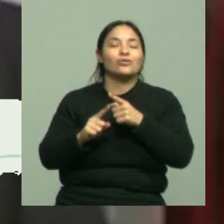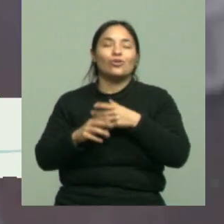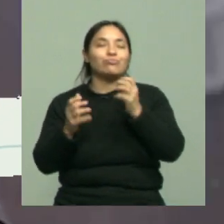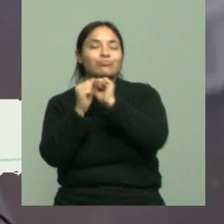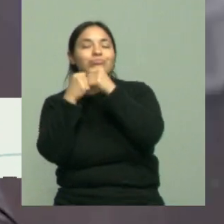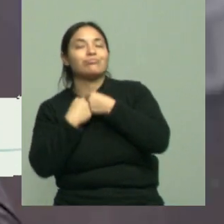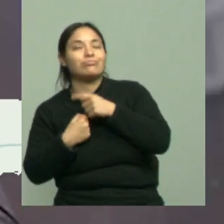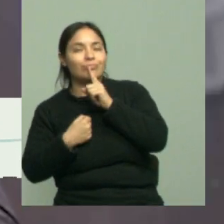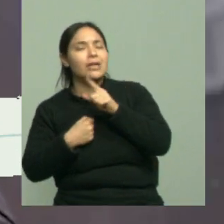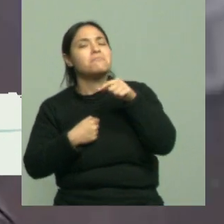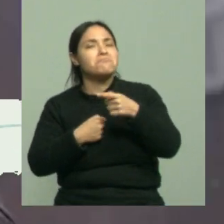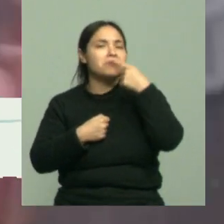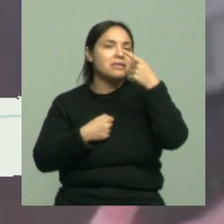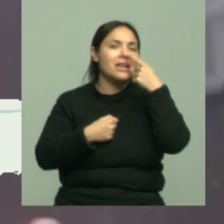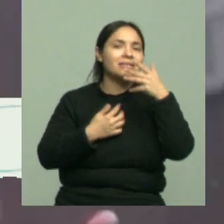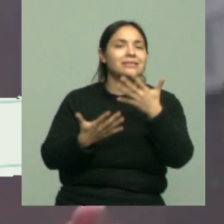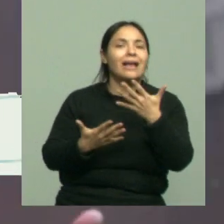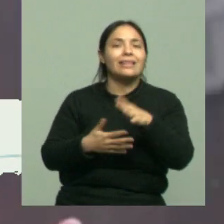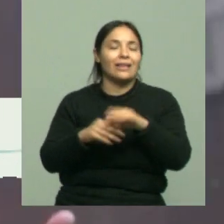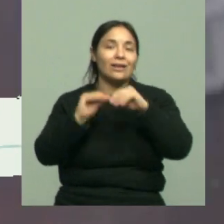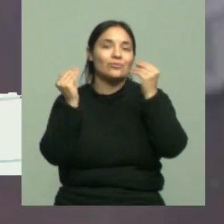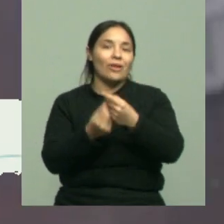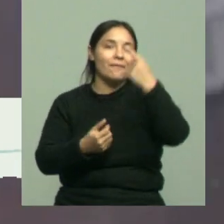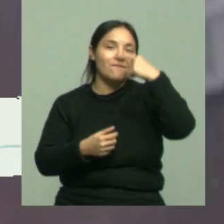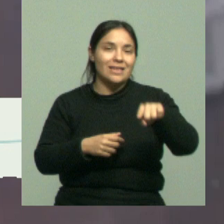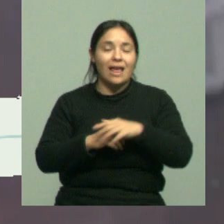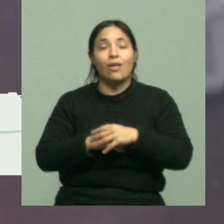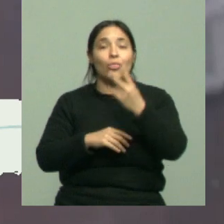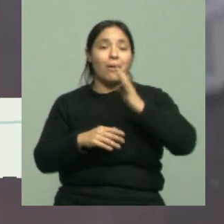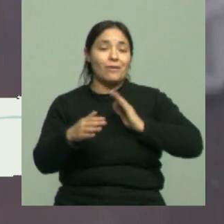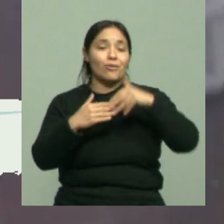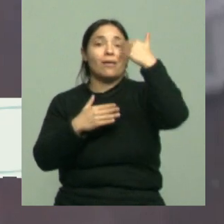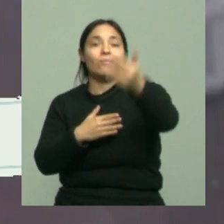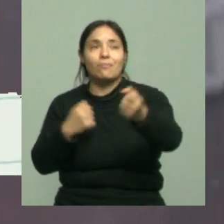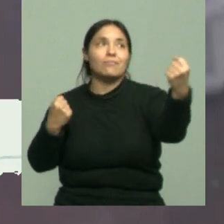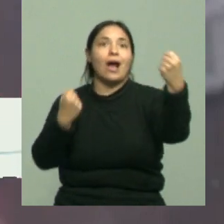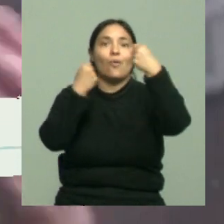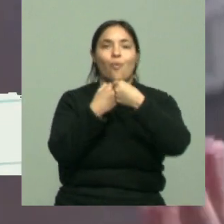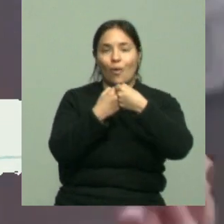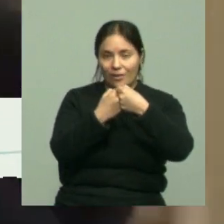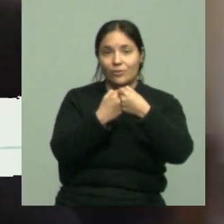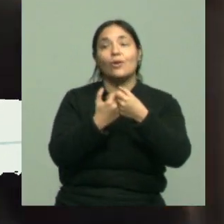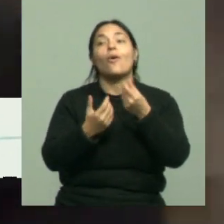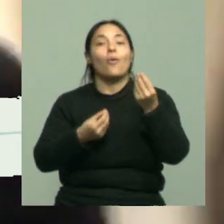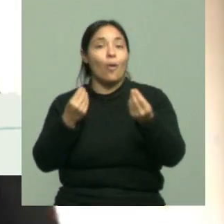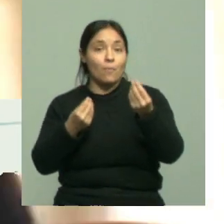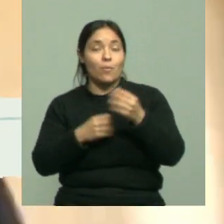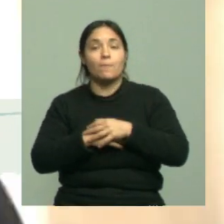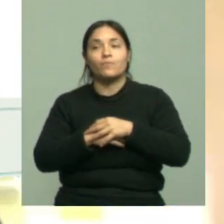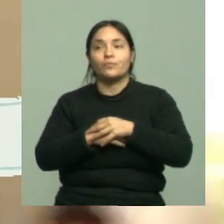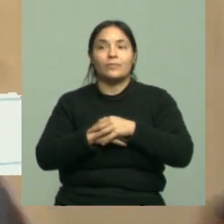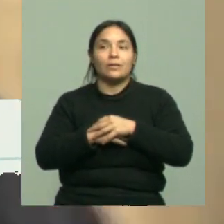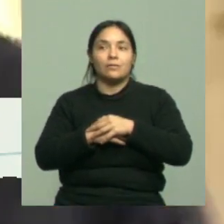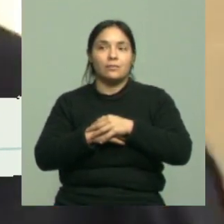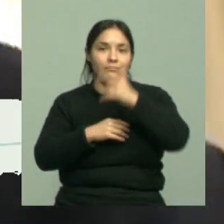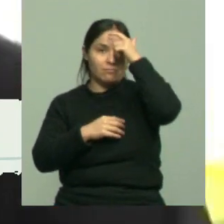virtuoso y que creo que justamente consigue este tipo de resultados, ¿no? 2 años después se logra un acuerdo por el cual, mediante una mea culpa